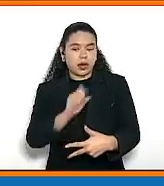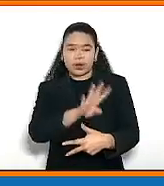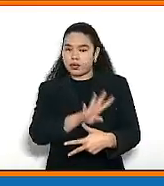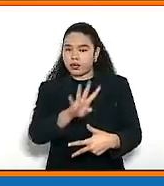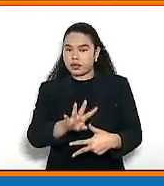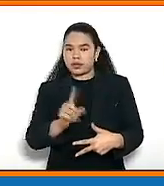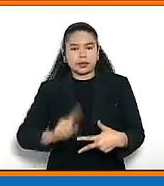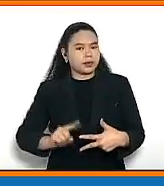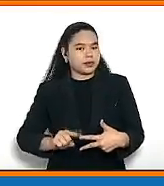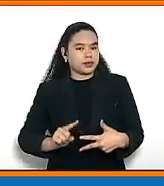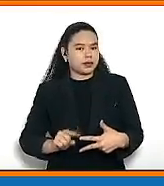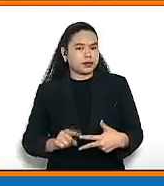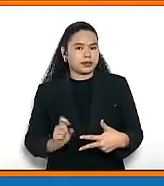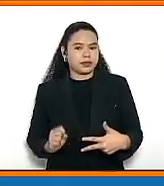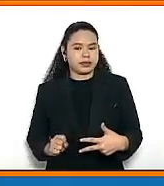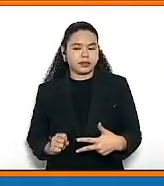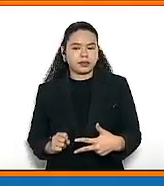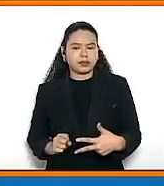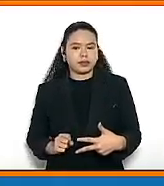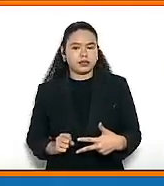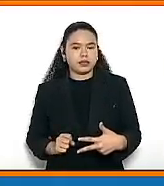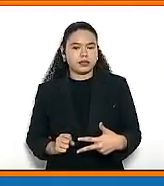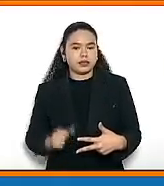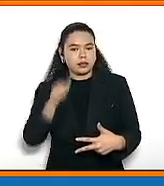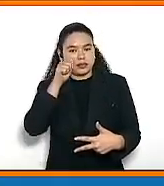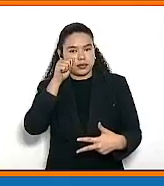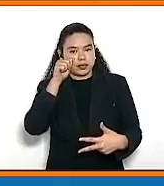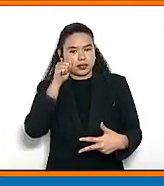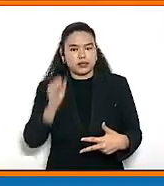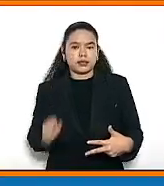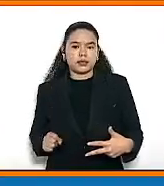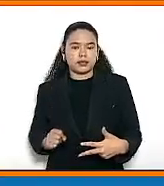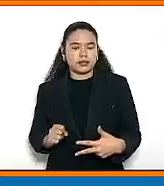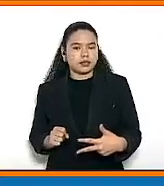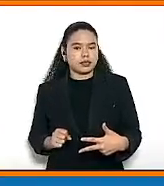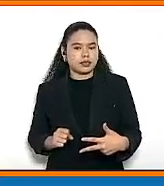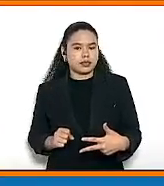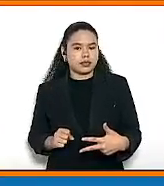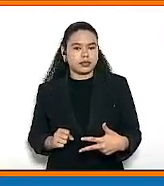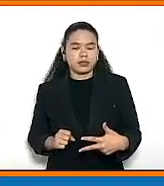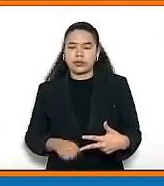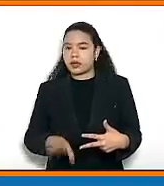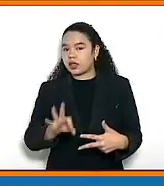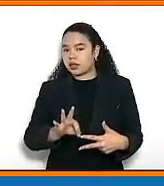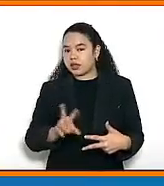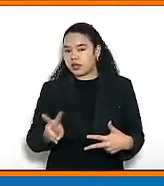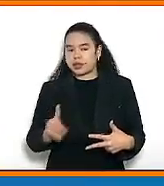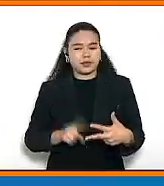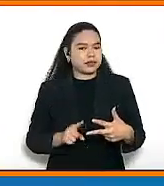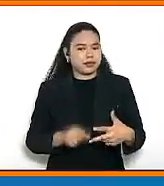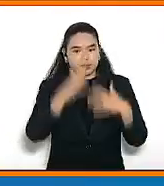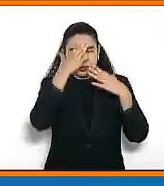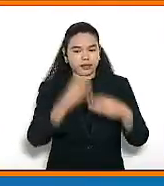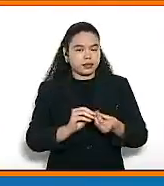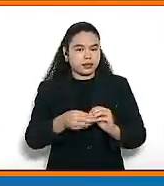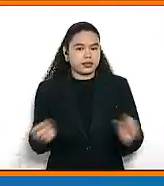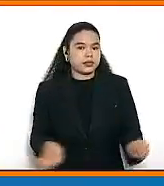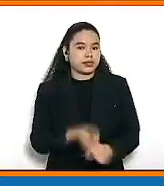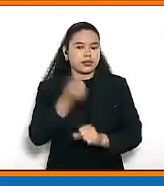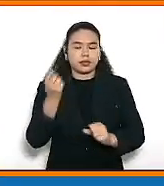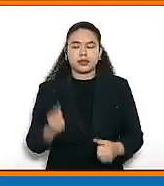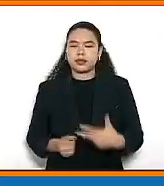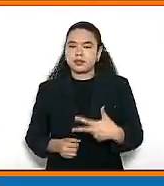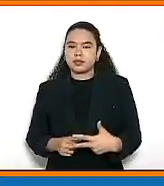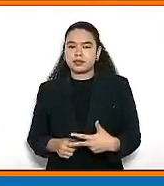44, segundo número afortunado. Atento. Porque este es el 92, tercer y décimo número afortunado